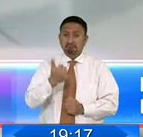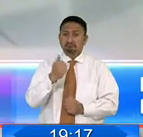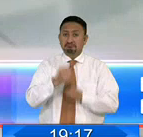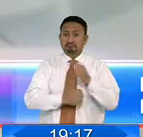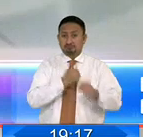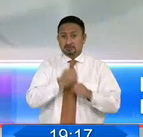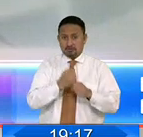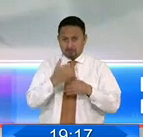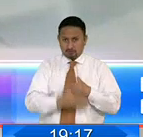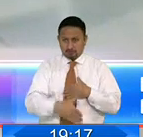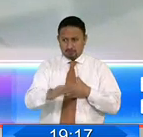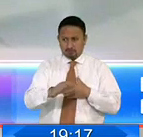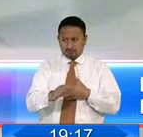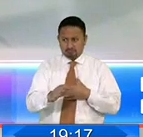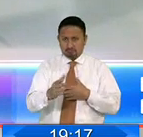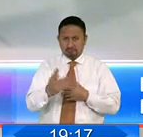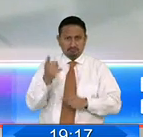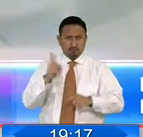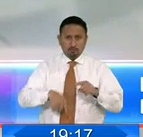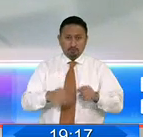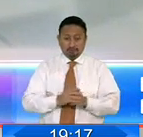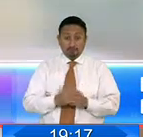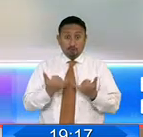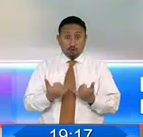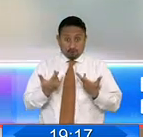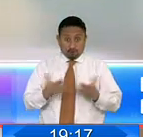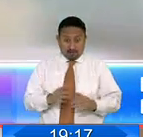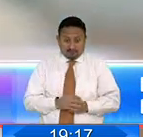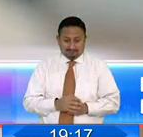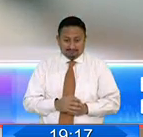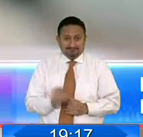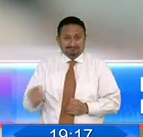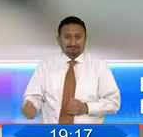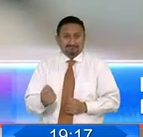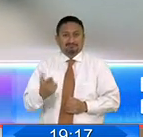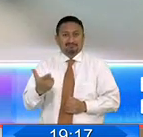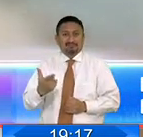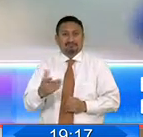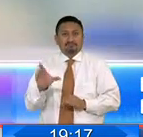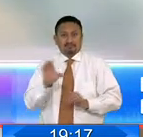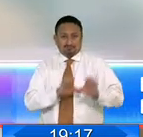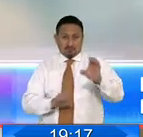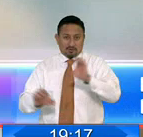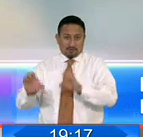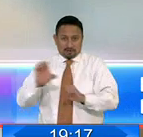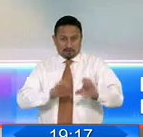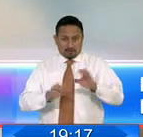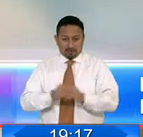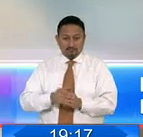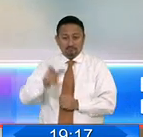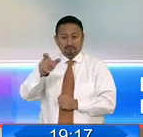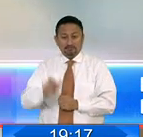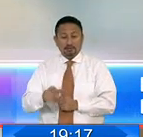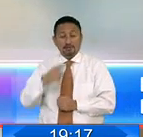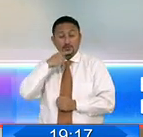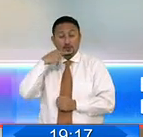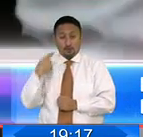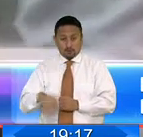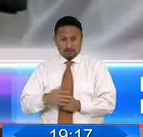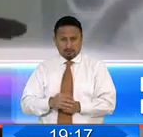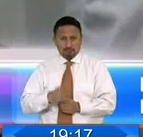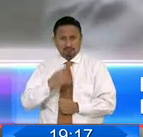años contra el cob y 19 pero hoy es posible esto luego de que expertos de la agencia federal médico biológica de rusia